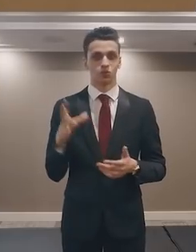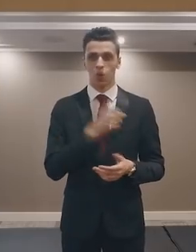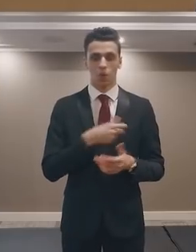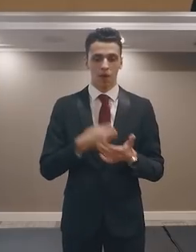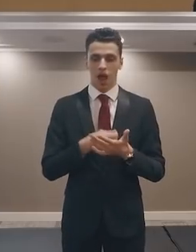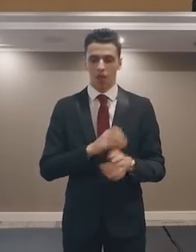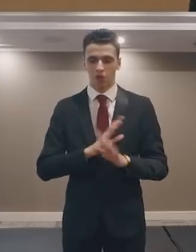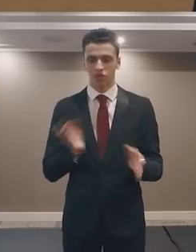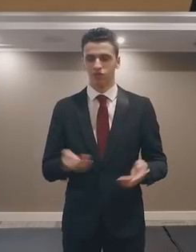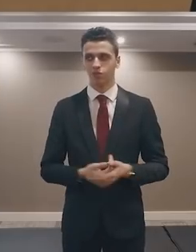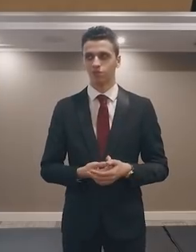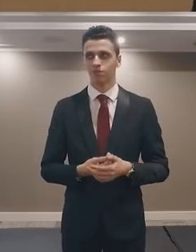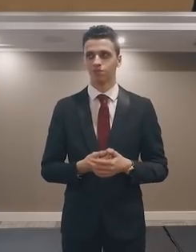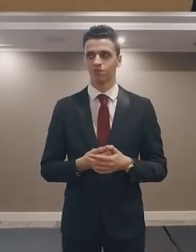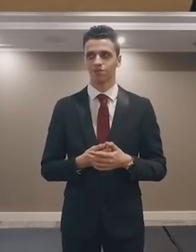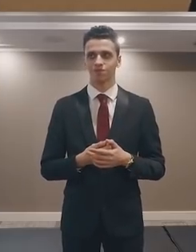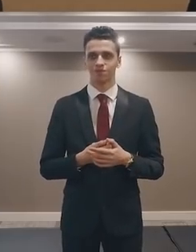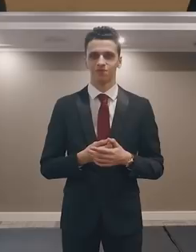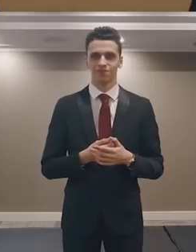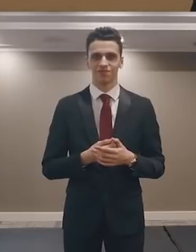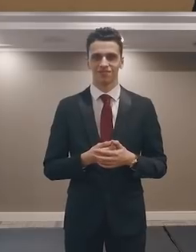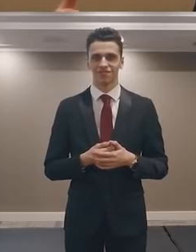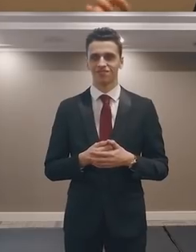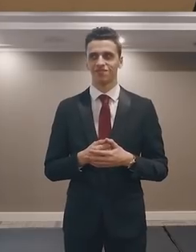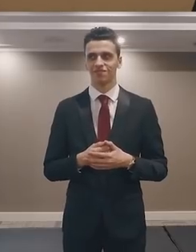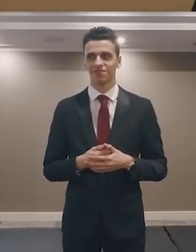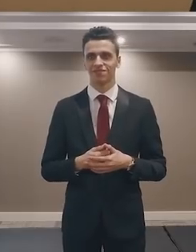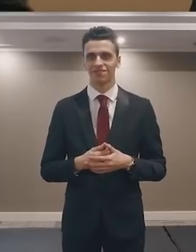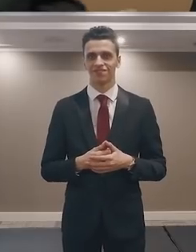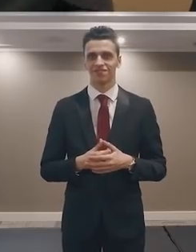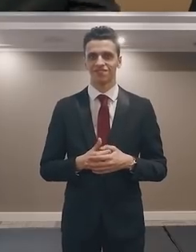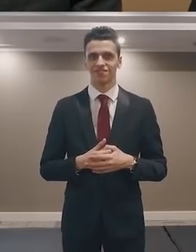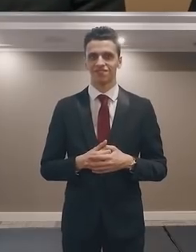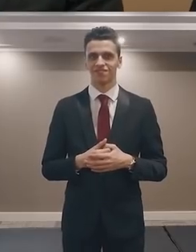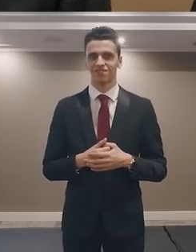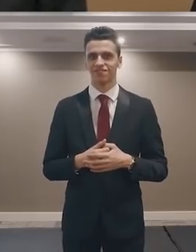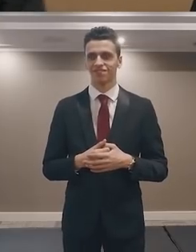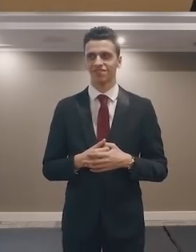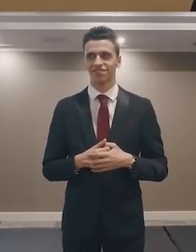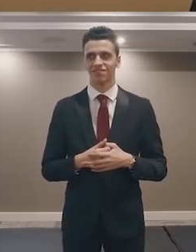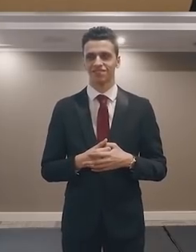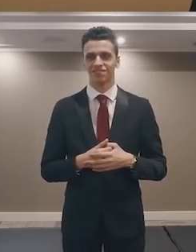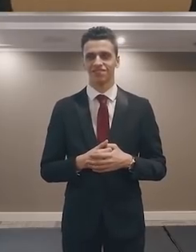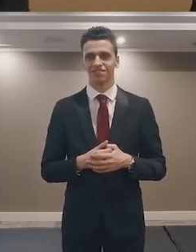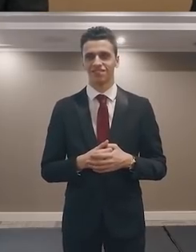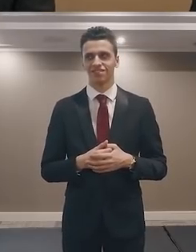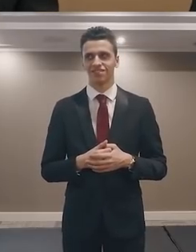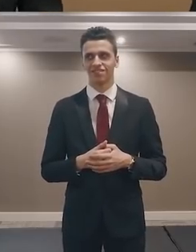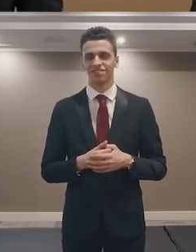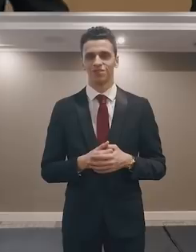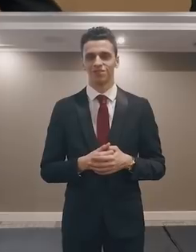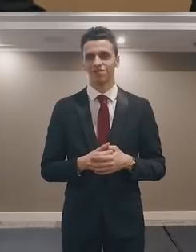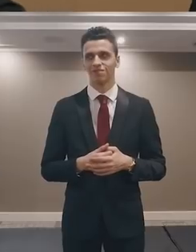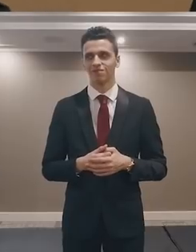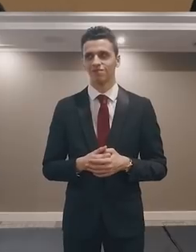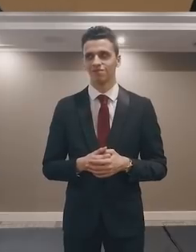como ya está todo pagado que dice summer es nuevo pero da igual he pagado tanto que quiero más otro plato otro plato un postrecito no